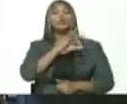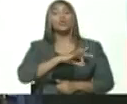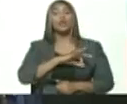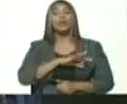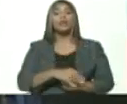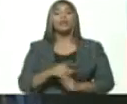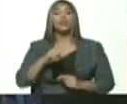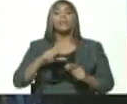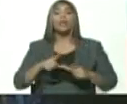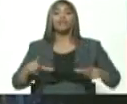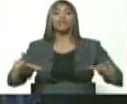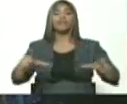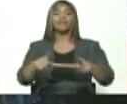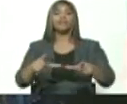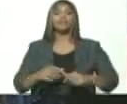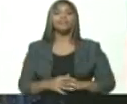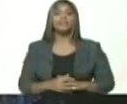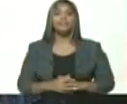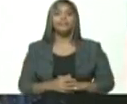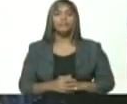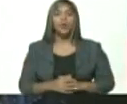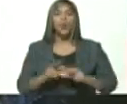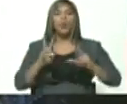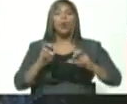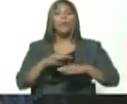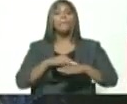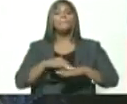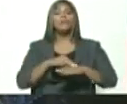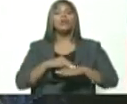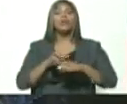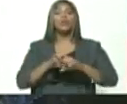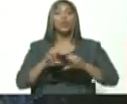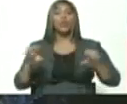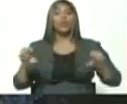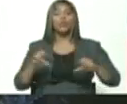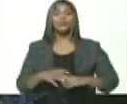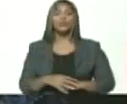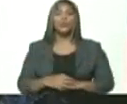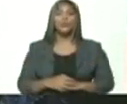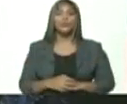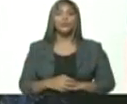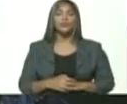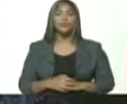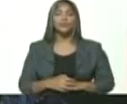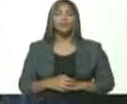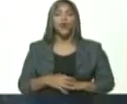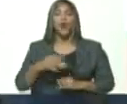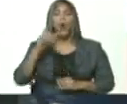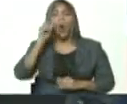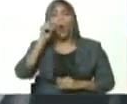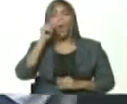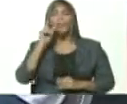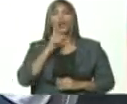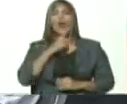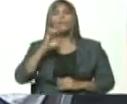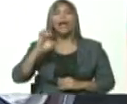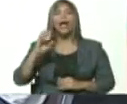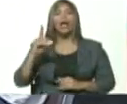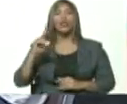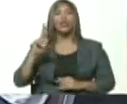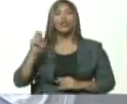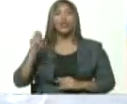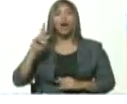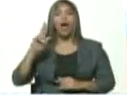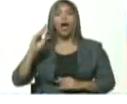en lo territorial. El nuevo ministro del Poder Popular para la educación, el compañero Eduardo Piñate,